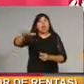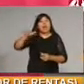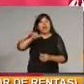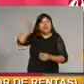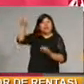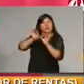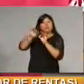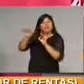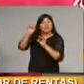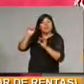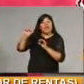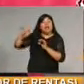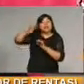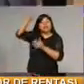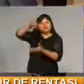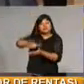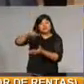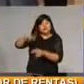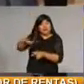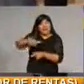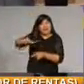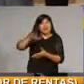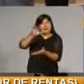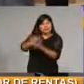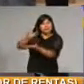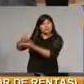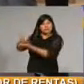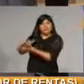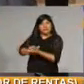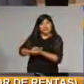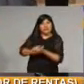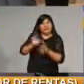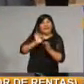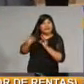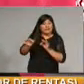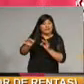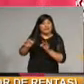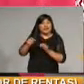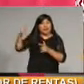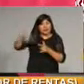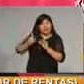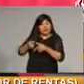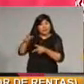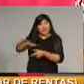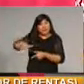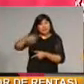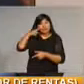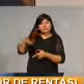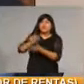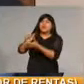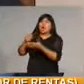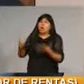llega la boleta del impuesto inmobiliario a uno de los propietarios de esos terrenos como se hace en esos casos